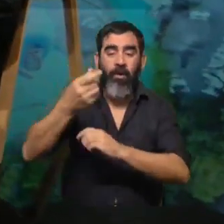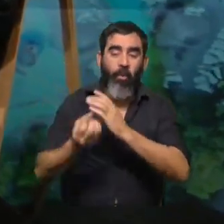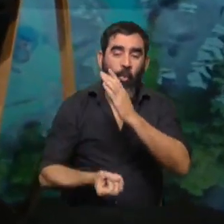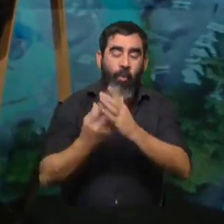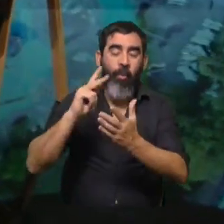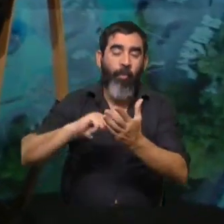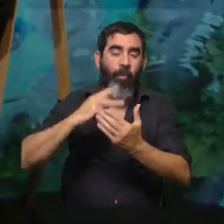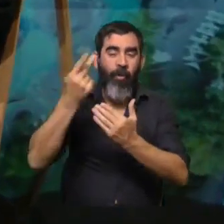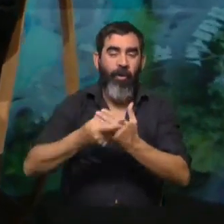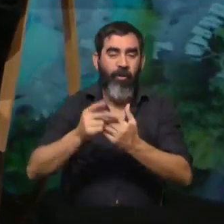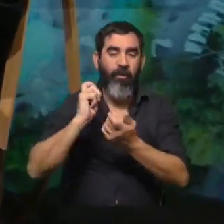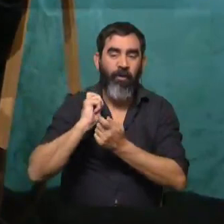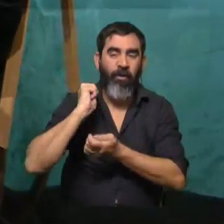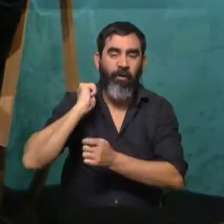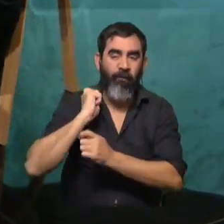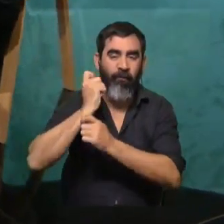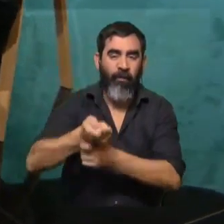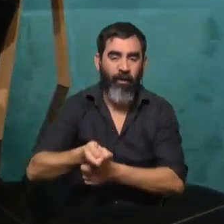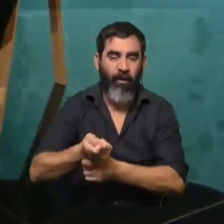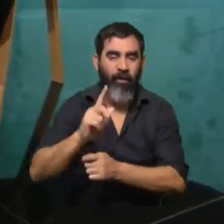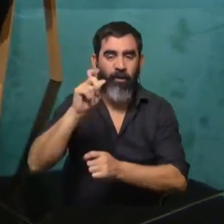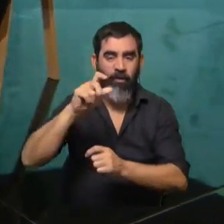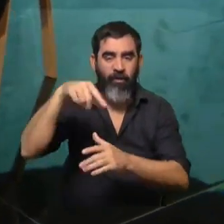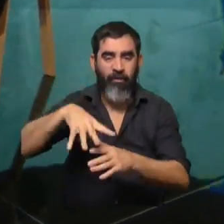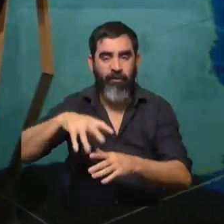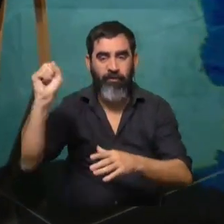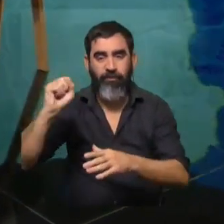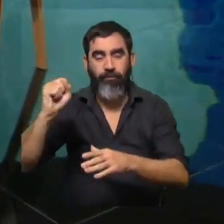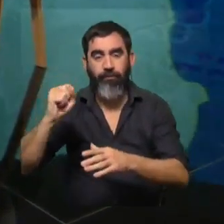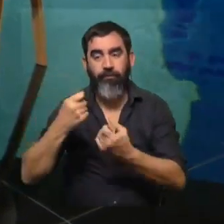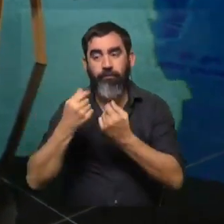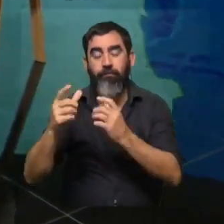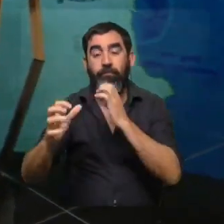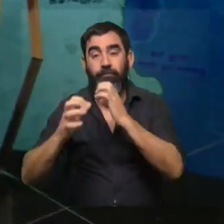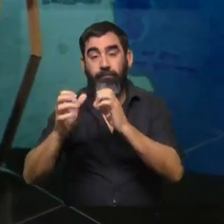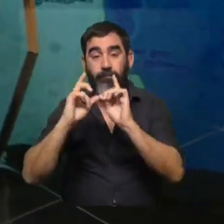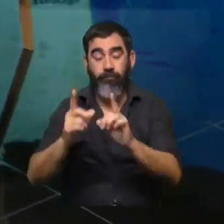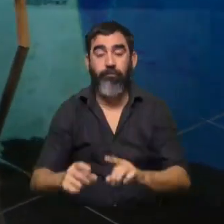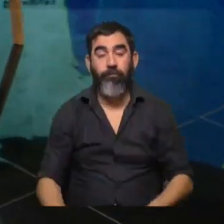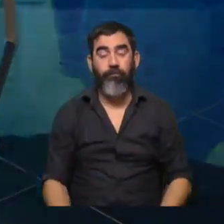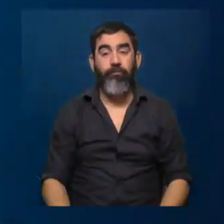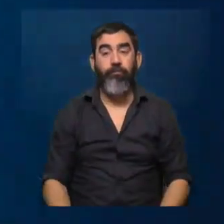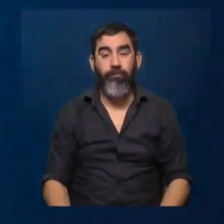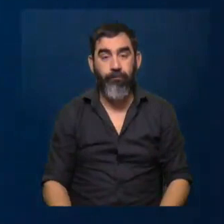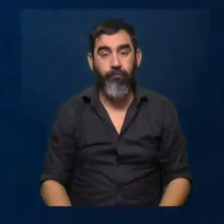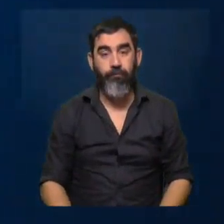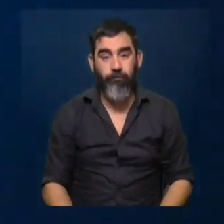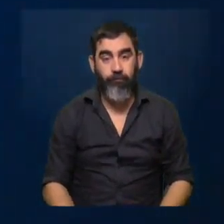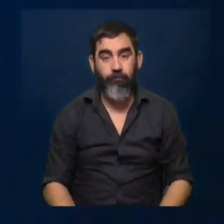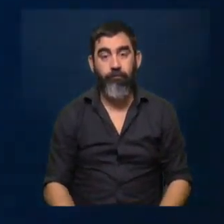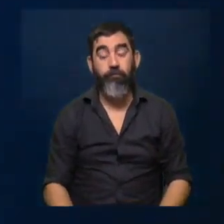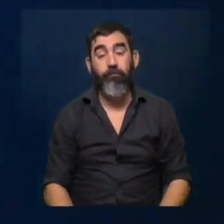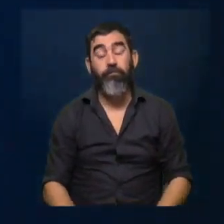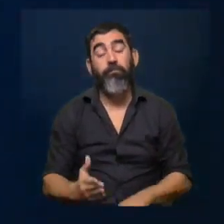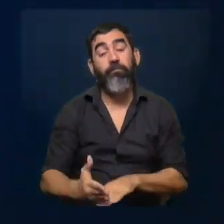otros, inversiones que buscan extraer agua subterránea para generar energéticos, básicamente hidrógeno, y se me ocurre